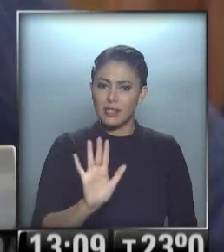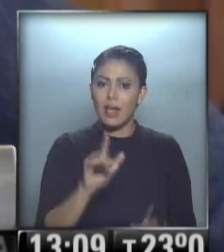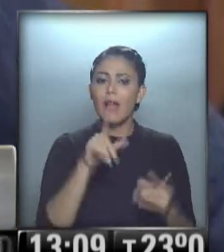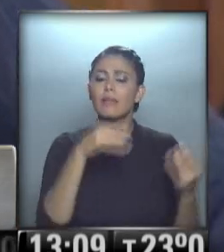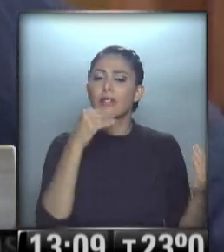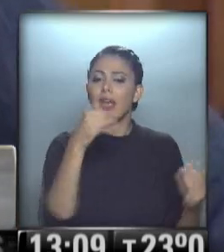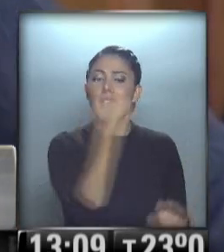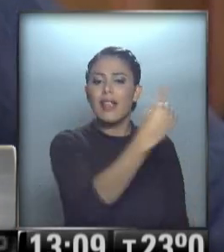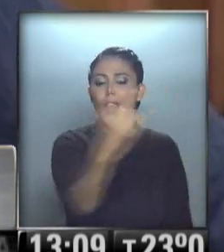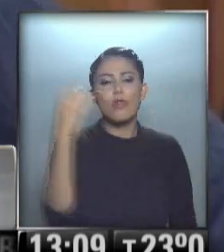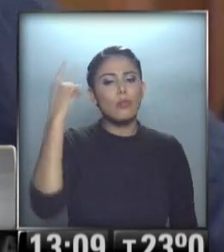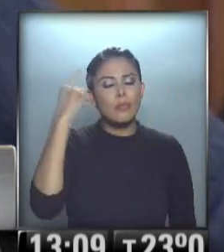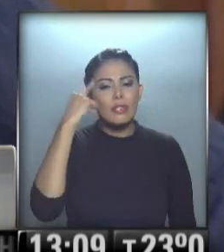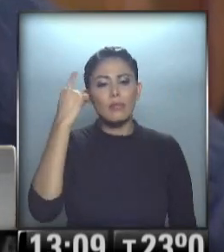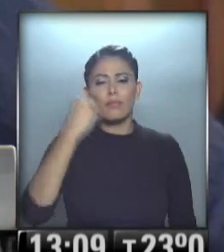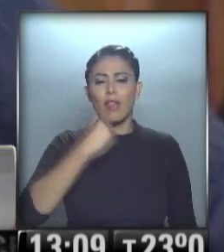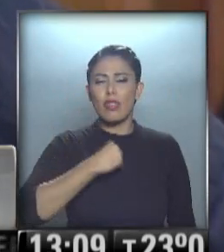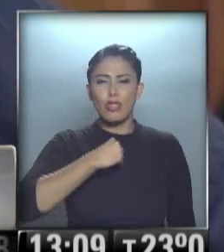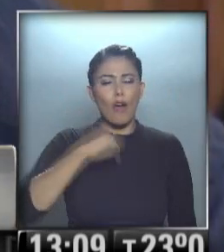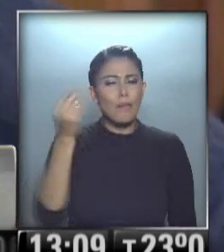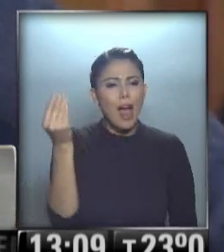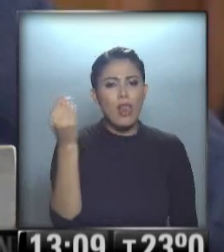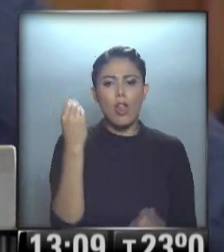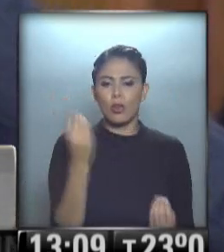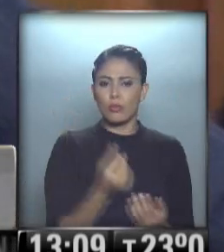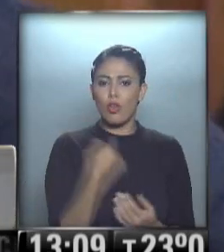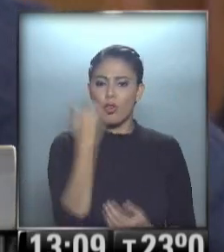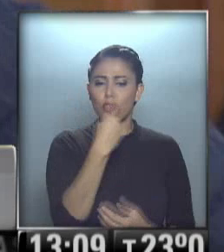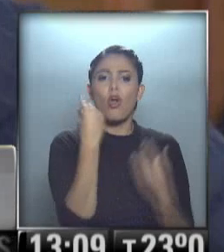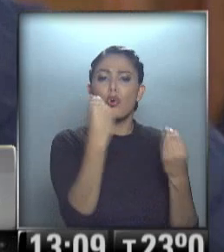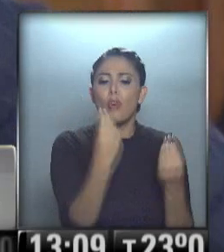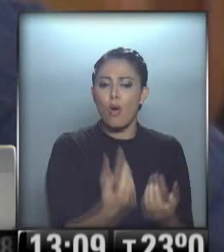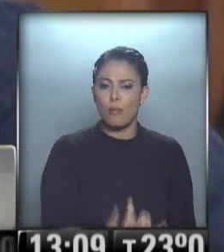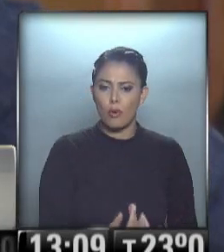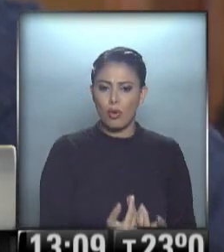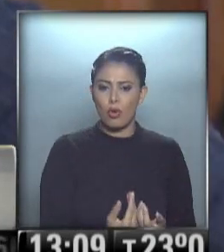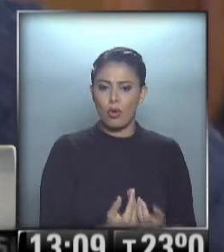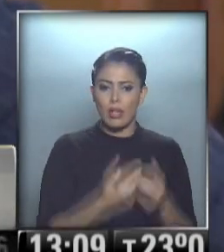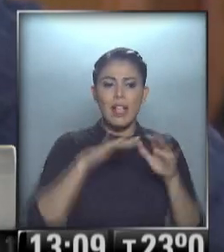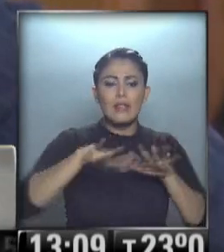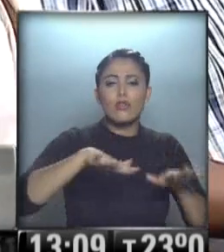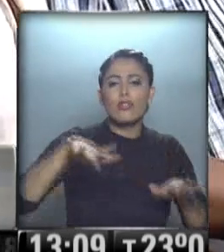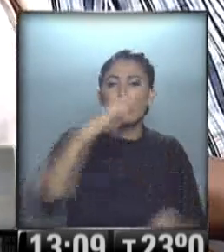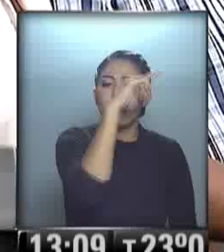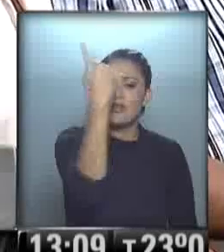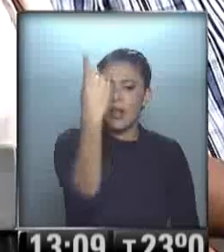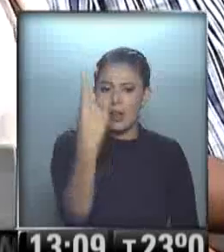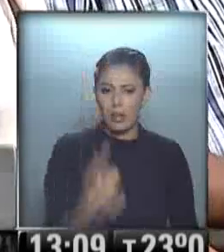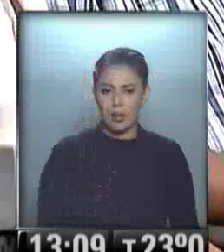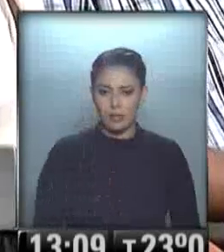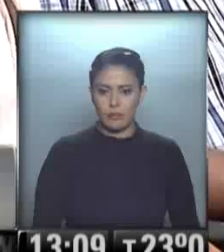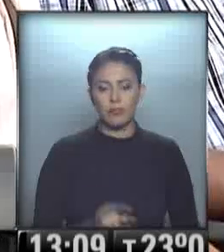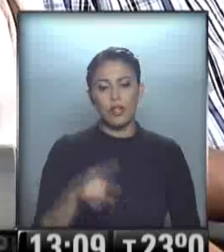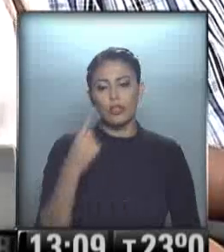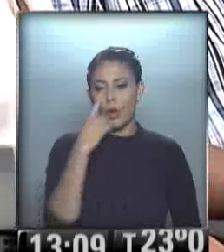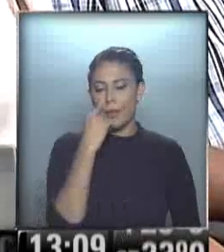nuestras propias creencias y nuestros propios valores. Así, ¿cómo estamos enfrentando la coyuntura nacional? Nuestro país nos